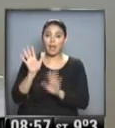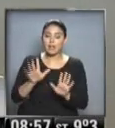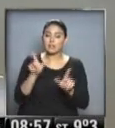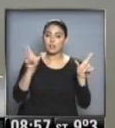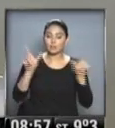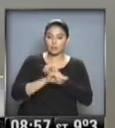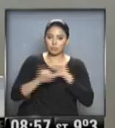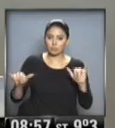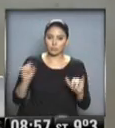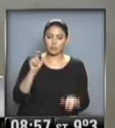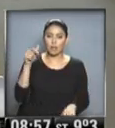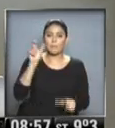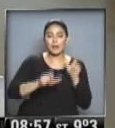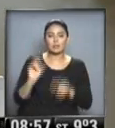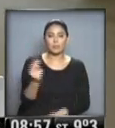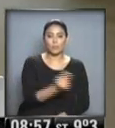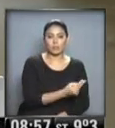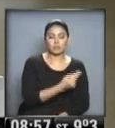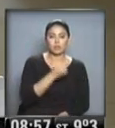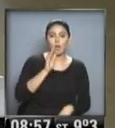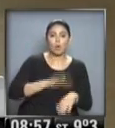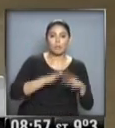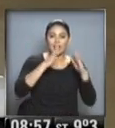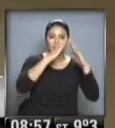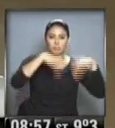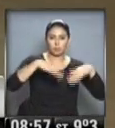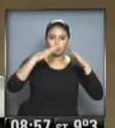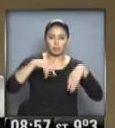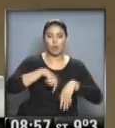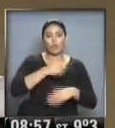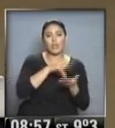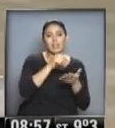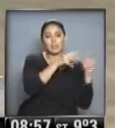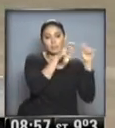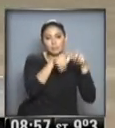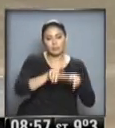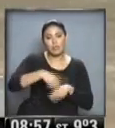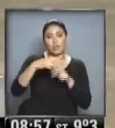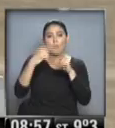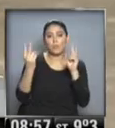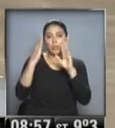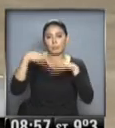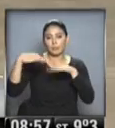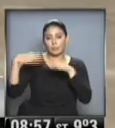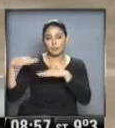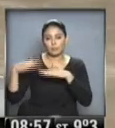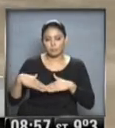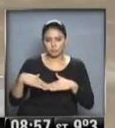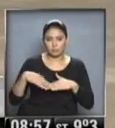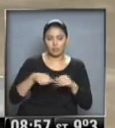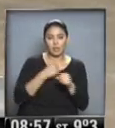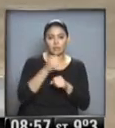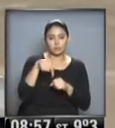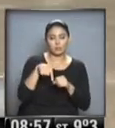noticias de ese país. Las víctimas fallecieron debido al desplome de viviendas, corrimiento de tierras y caídas de puentes por las riadas que se